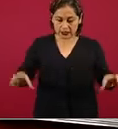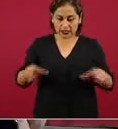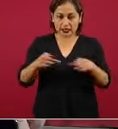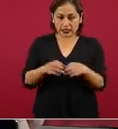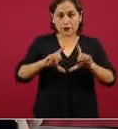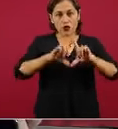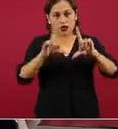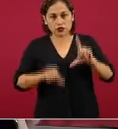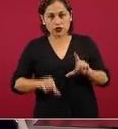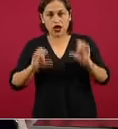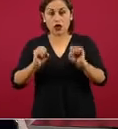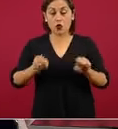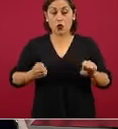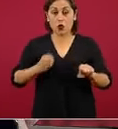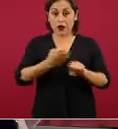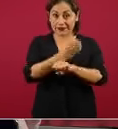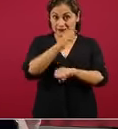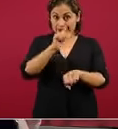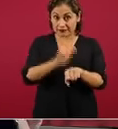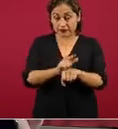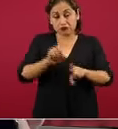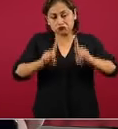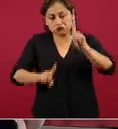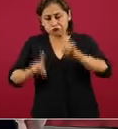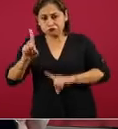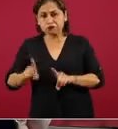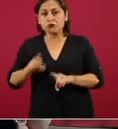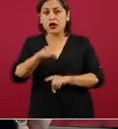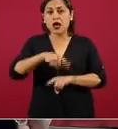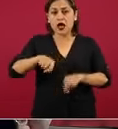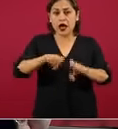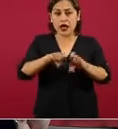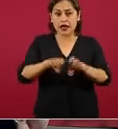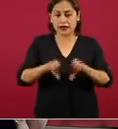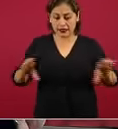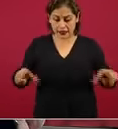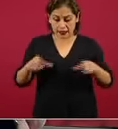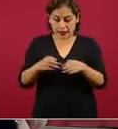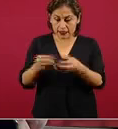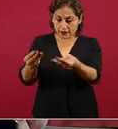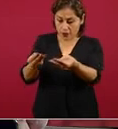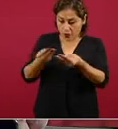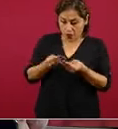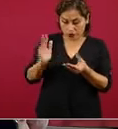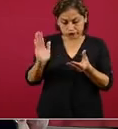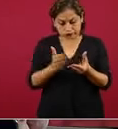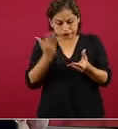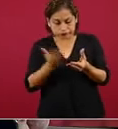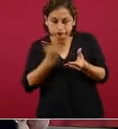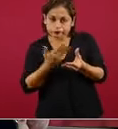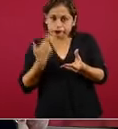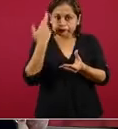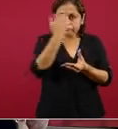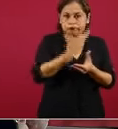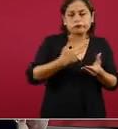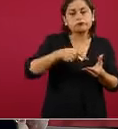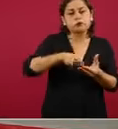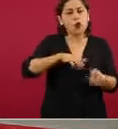nacional, que bajo diferentes procesos estandarizados se revisa un expediente y se define para